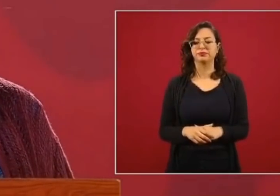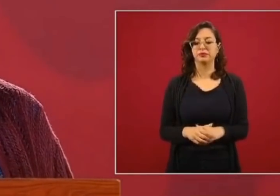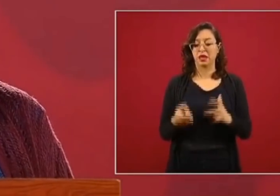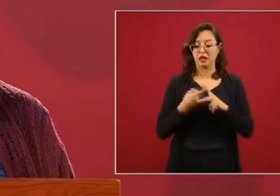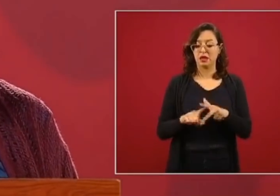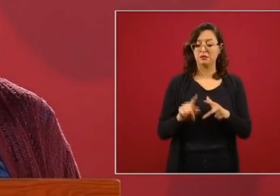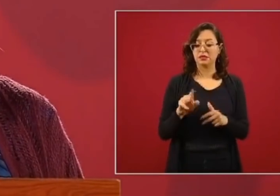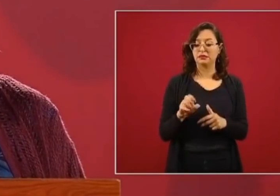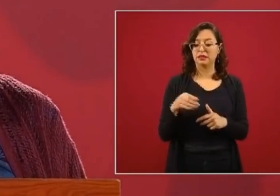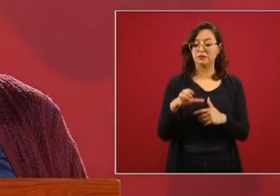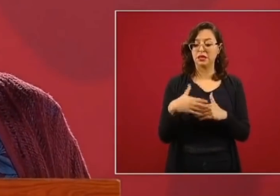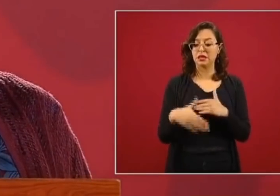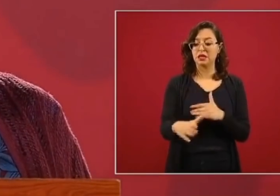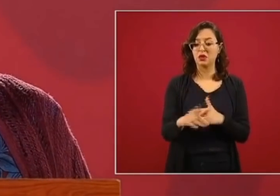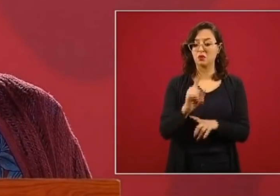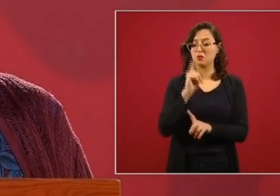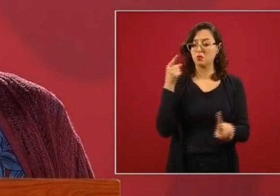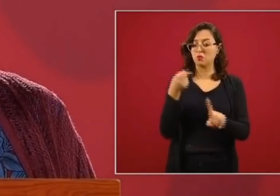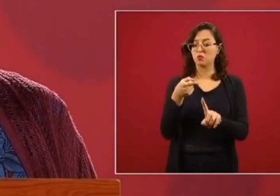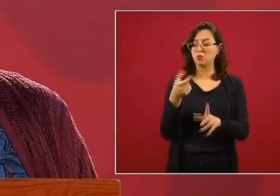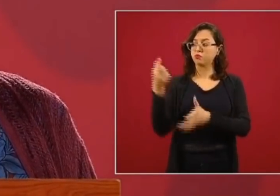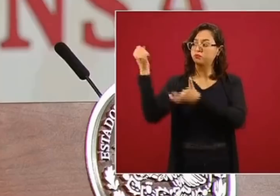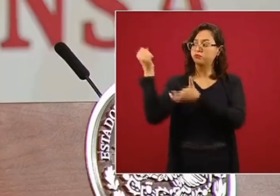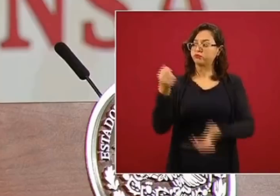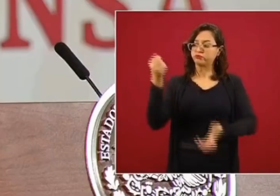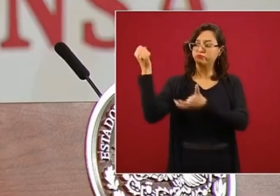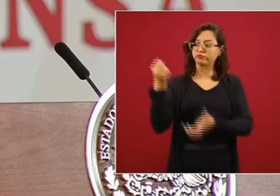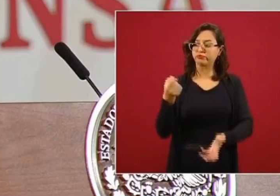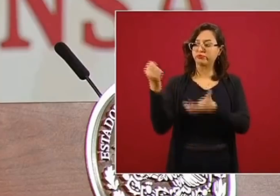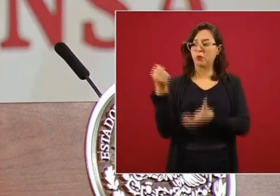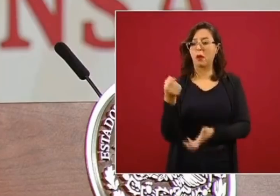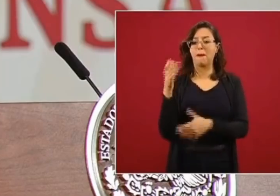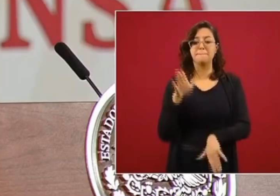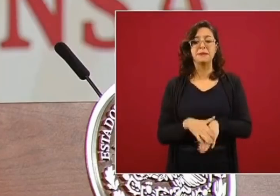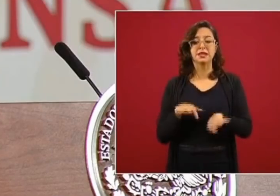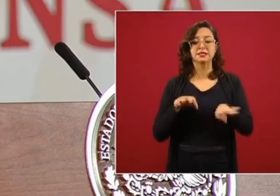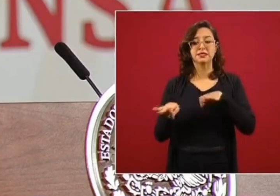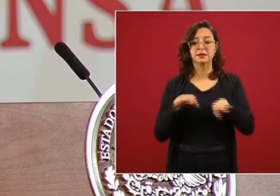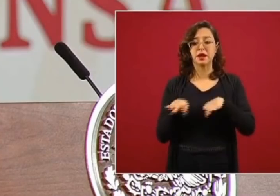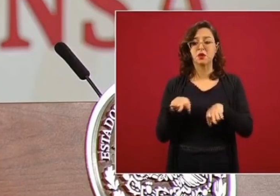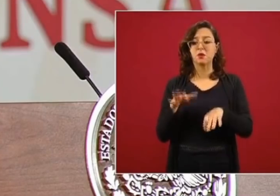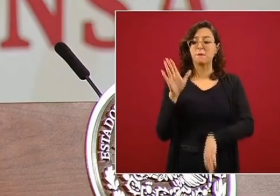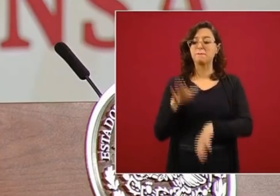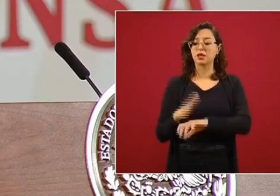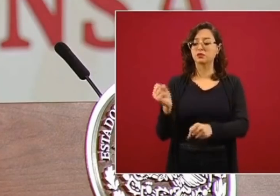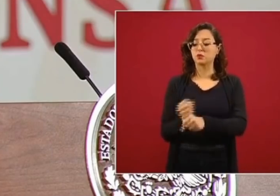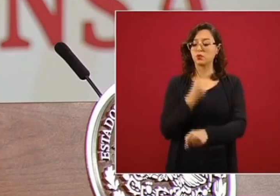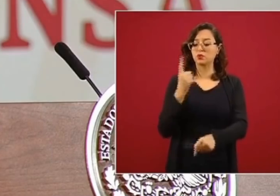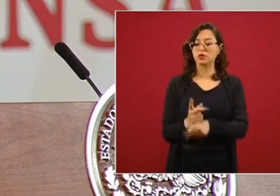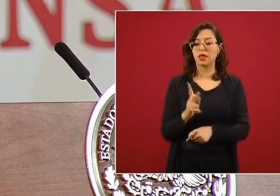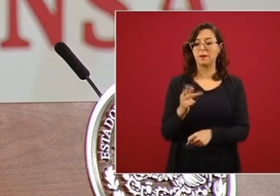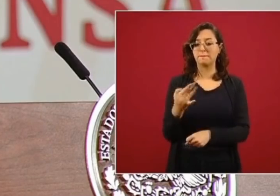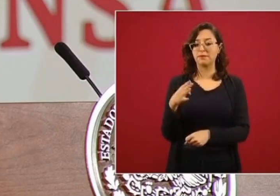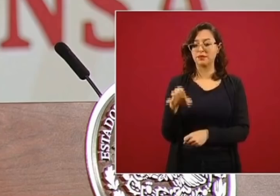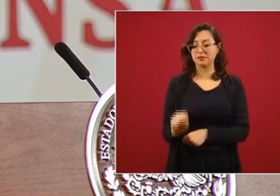en vigor del T-MEC. Mayor inversión significa mayor empleo y oportunidades para las pymes, para que estas empresas,